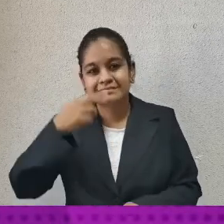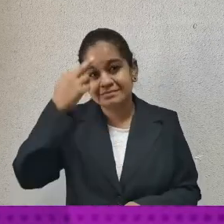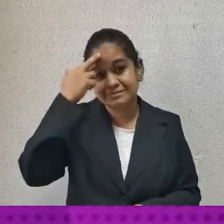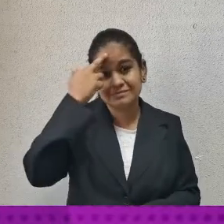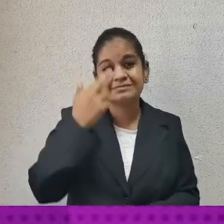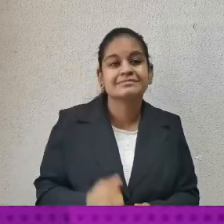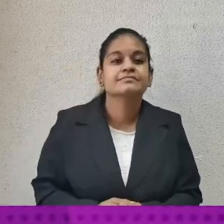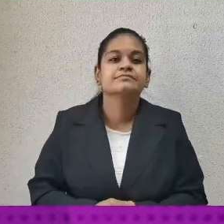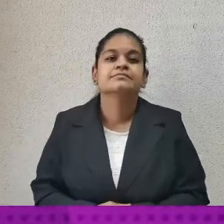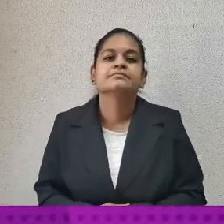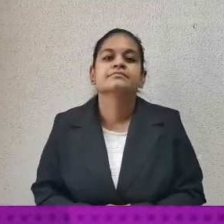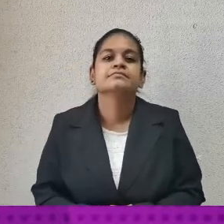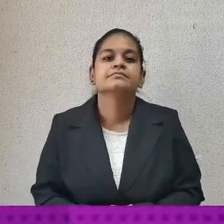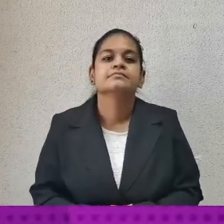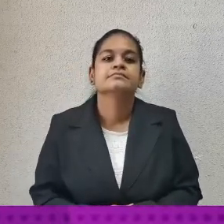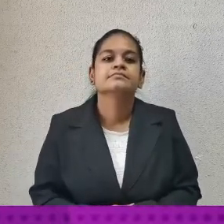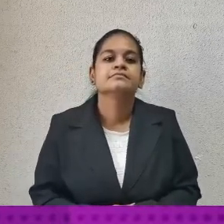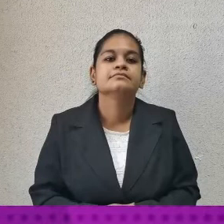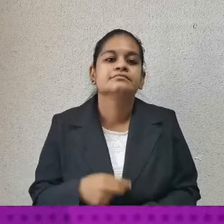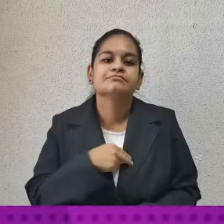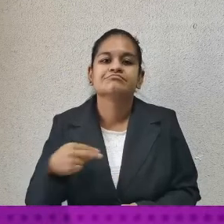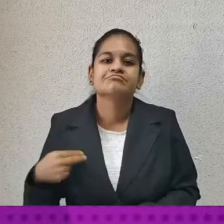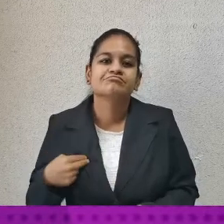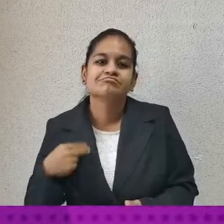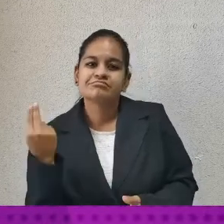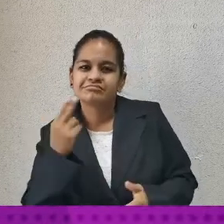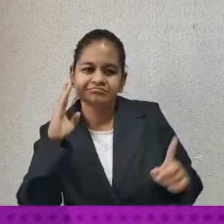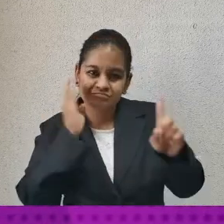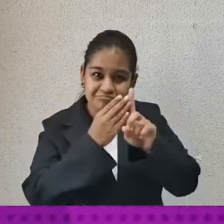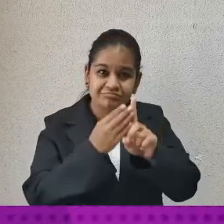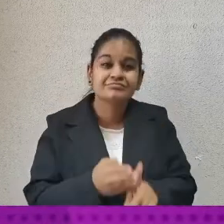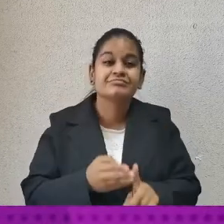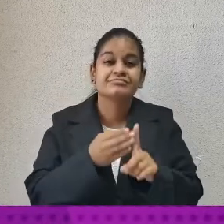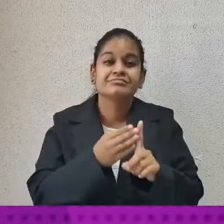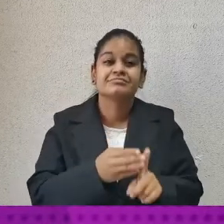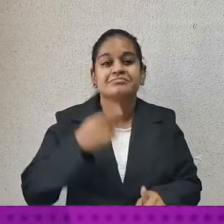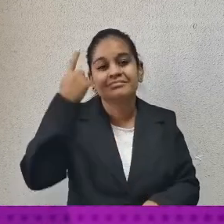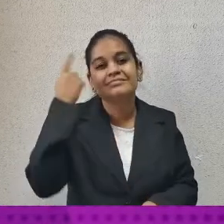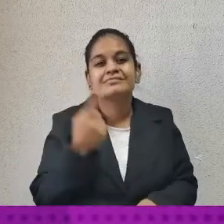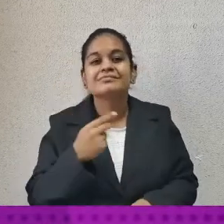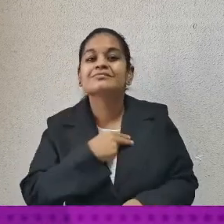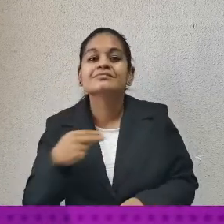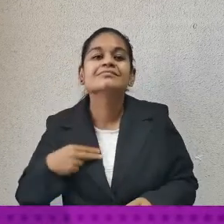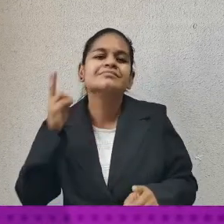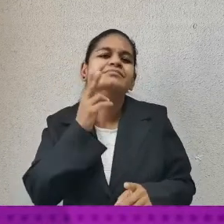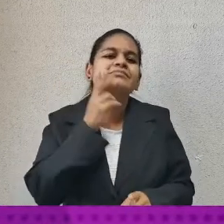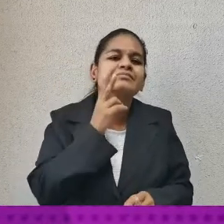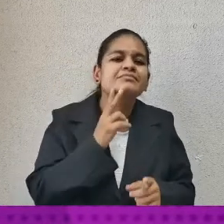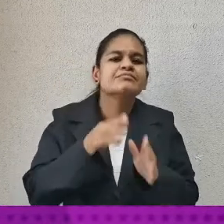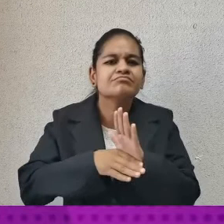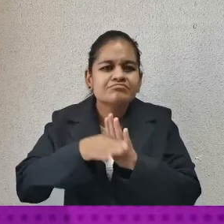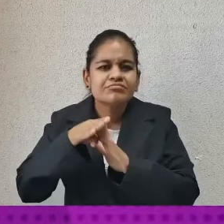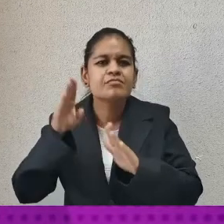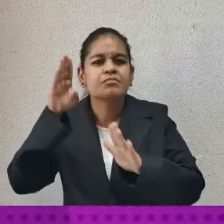recordar que una de las materias en las cuales nosotros tenemos que trabajar mucho para poder ver dónde